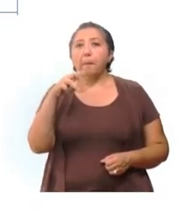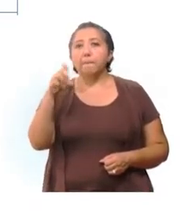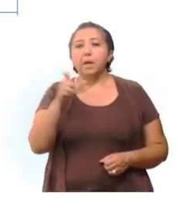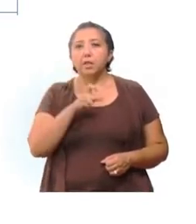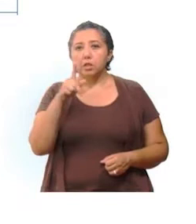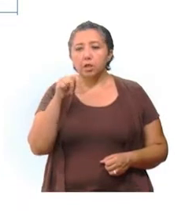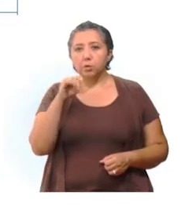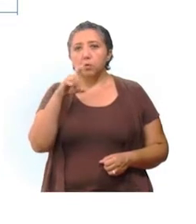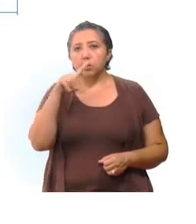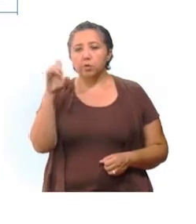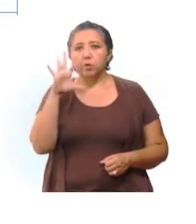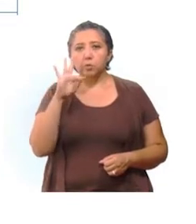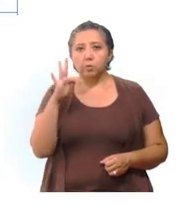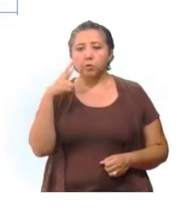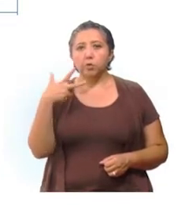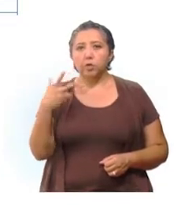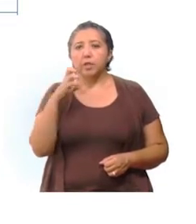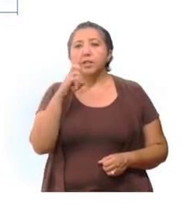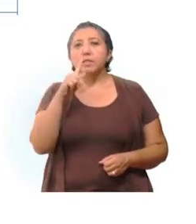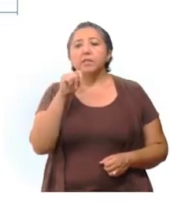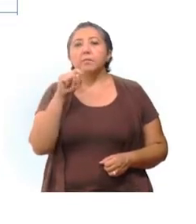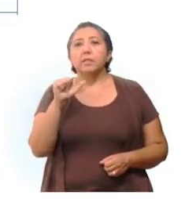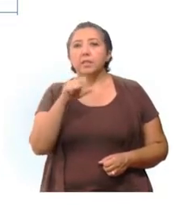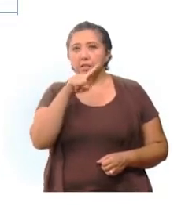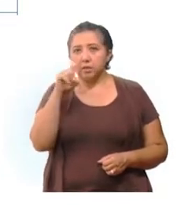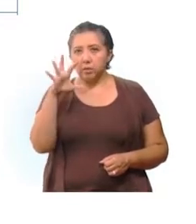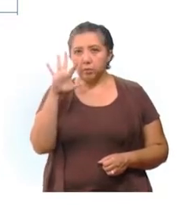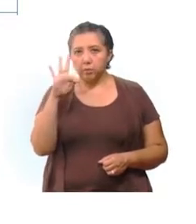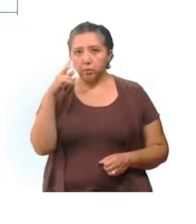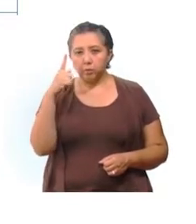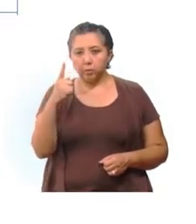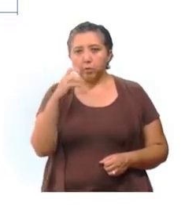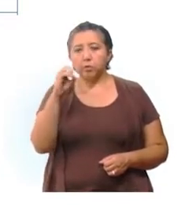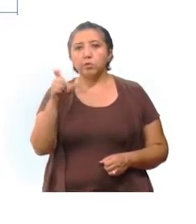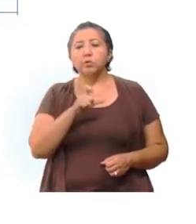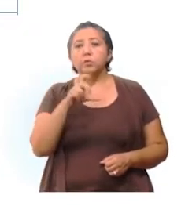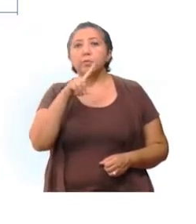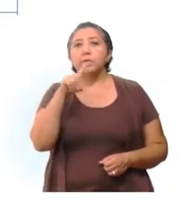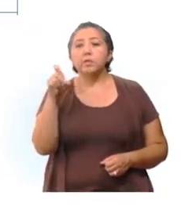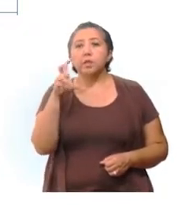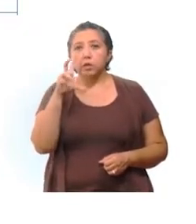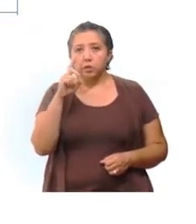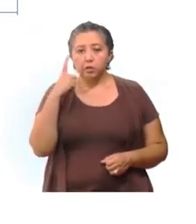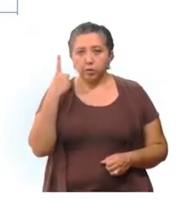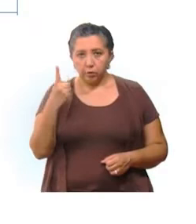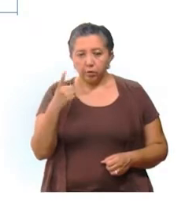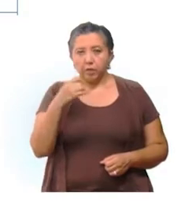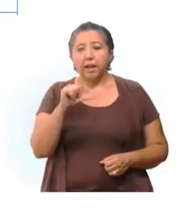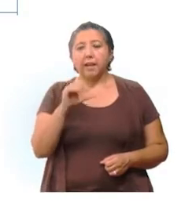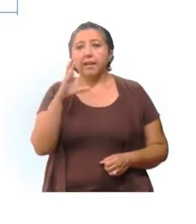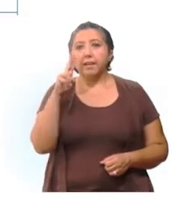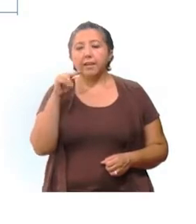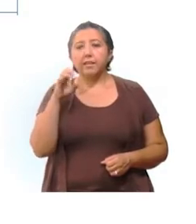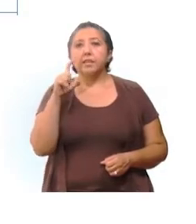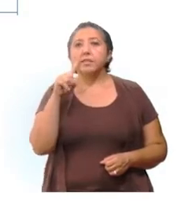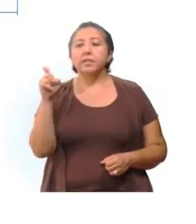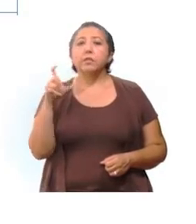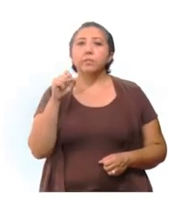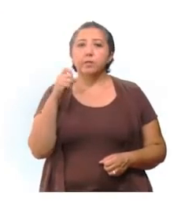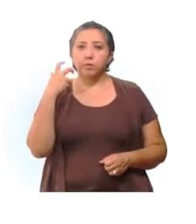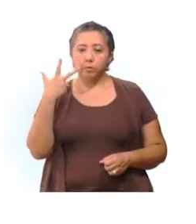Maxcanú 148, Espita 141, Oxcuscab 131 y Acanqué